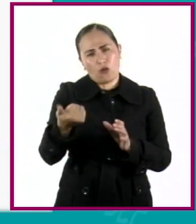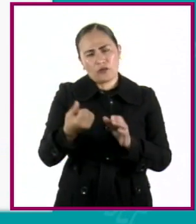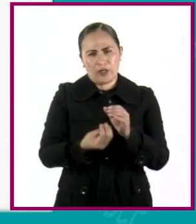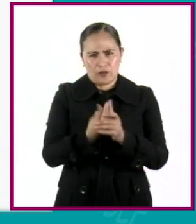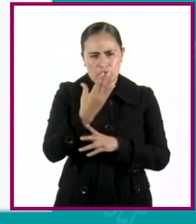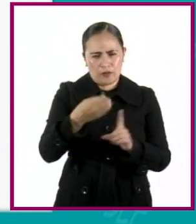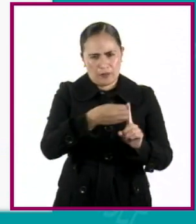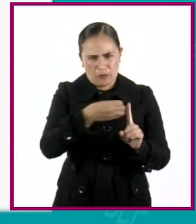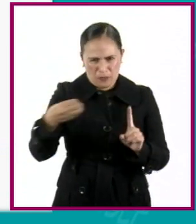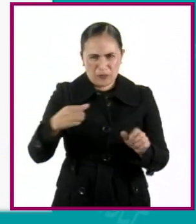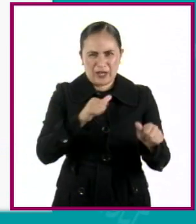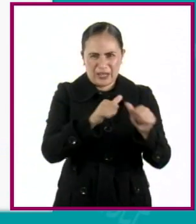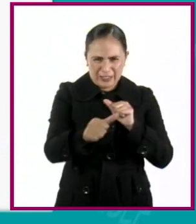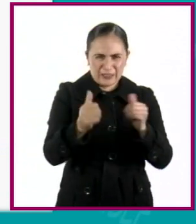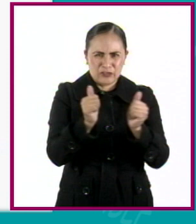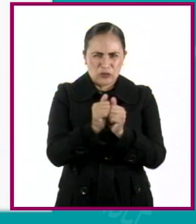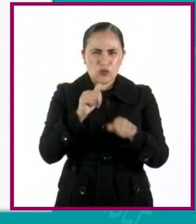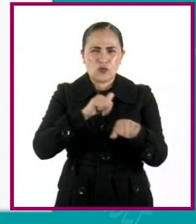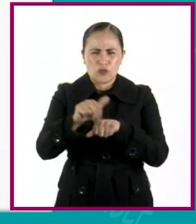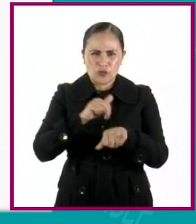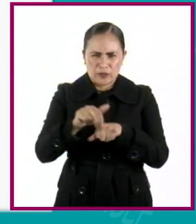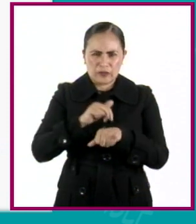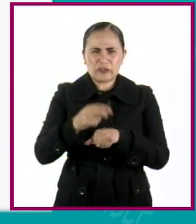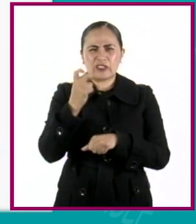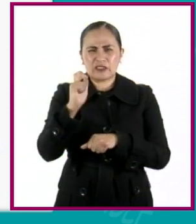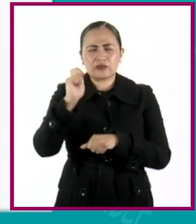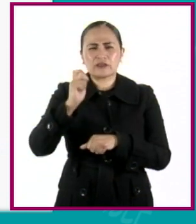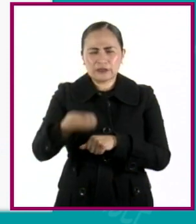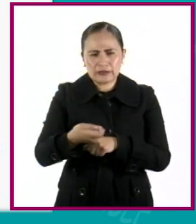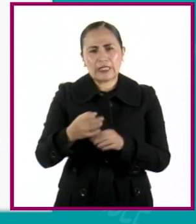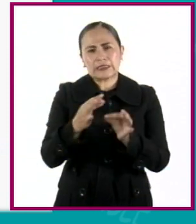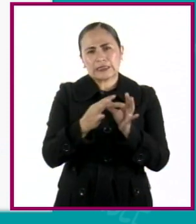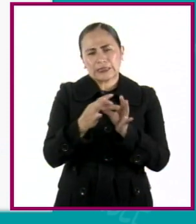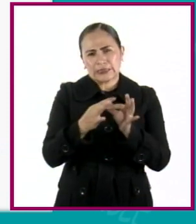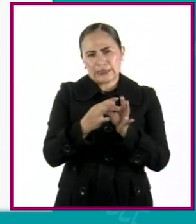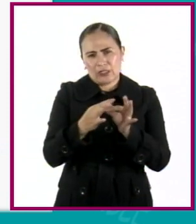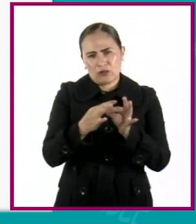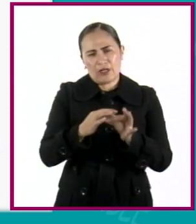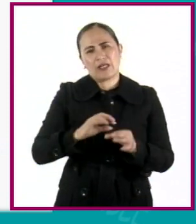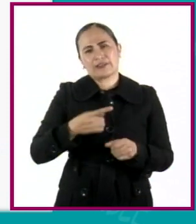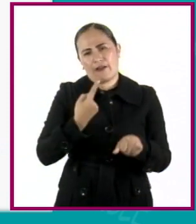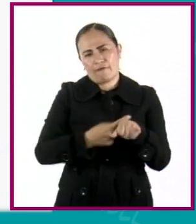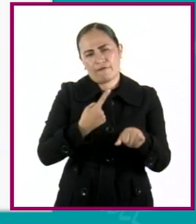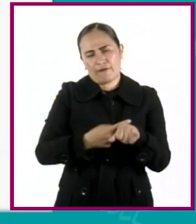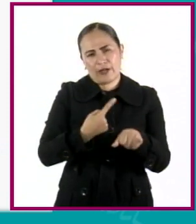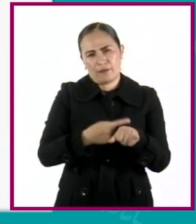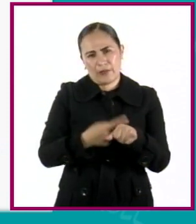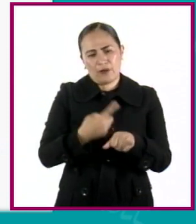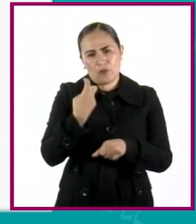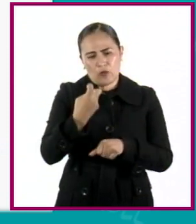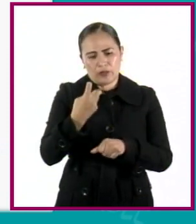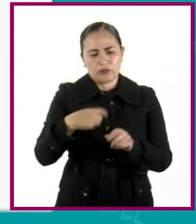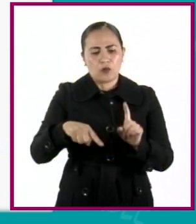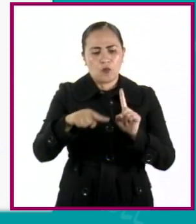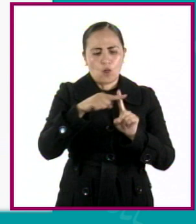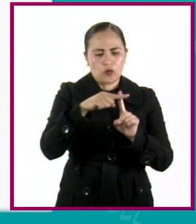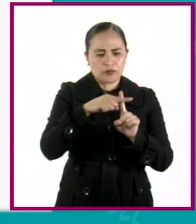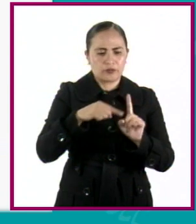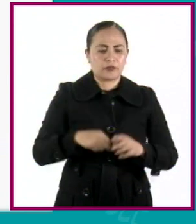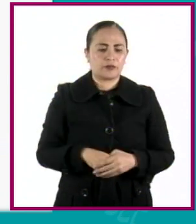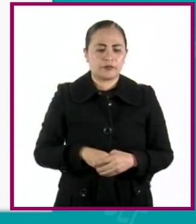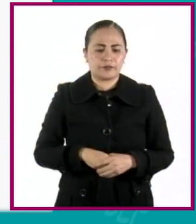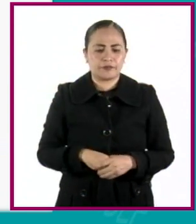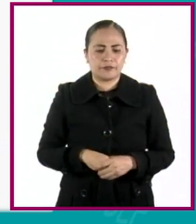aquí ya se consideran que son células infectadas. Por eso aquí el signo positivo. Obviamente, aún las